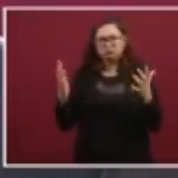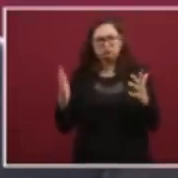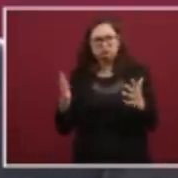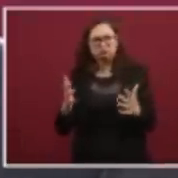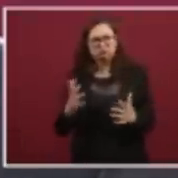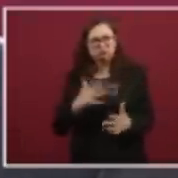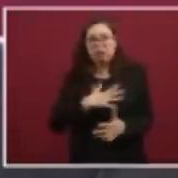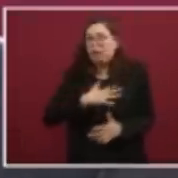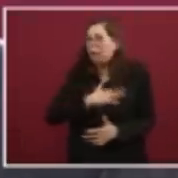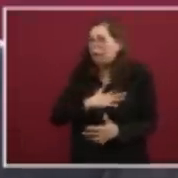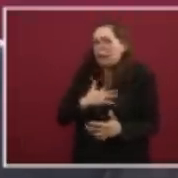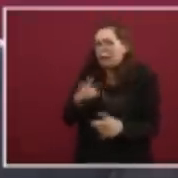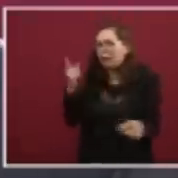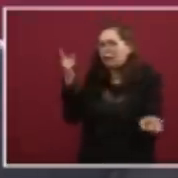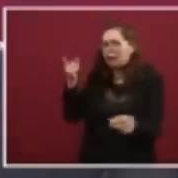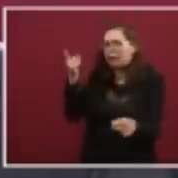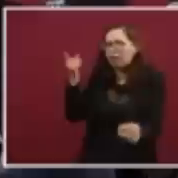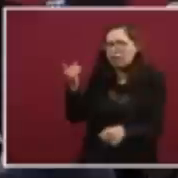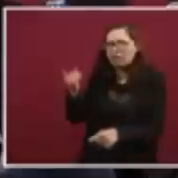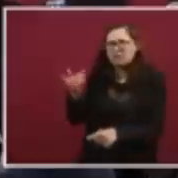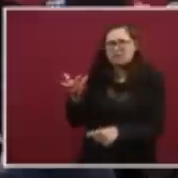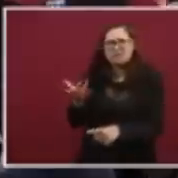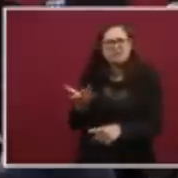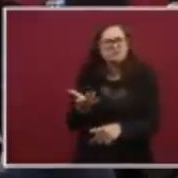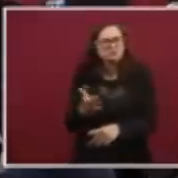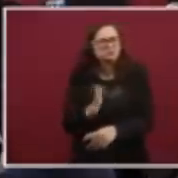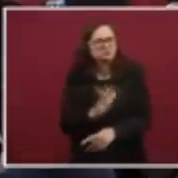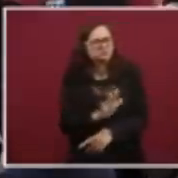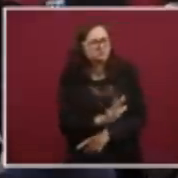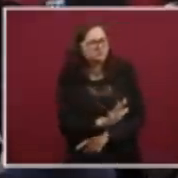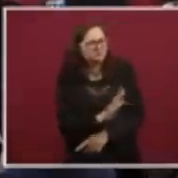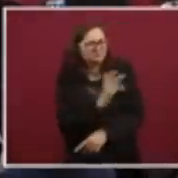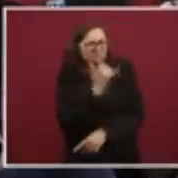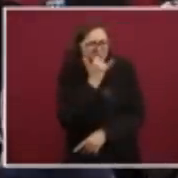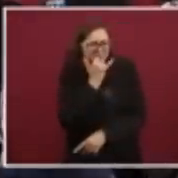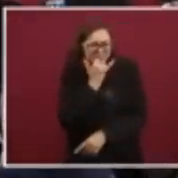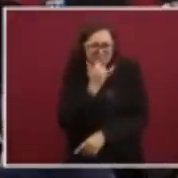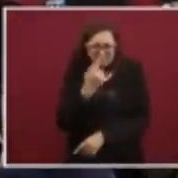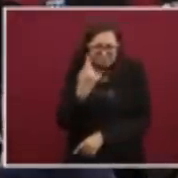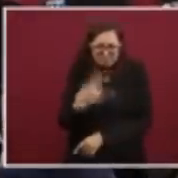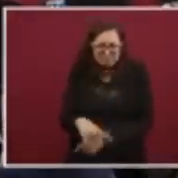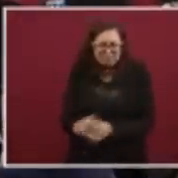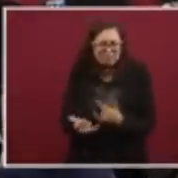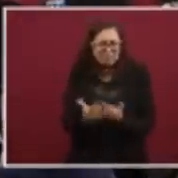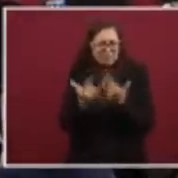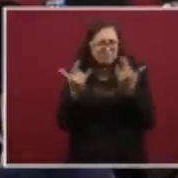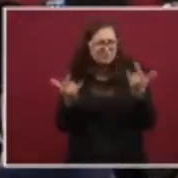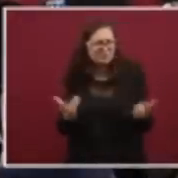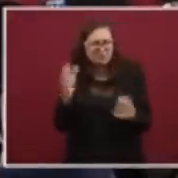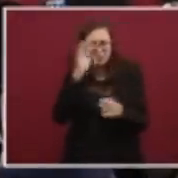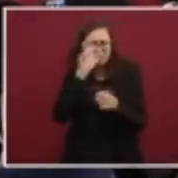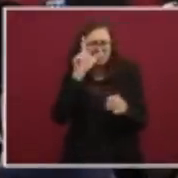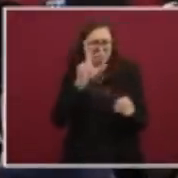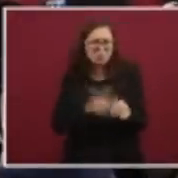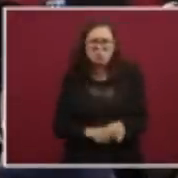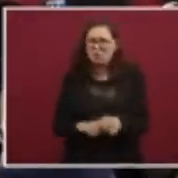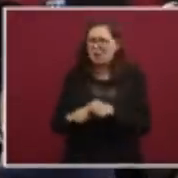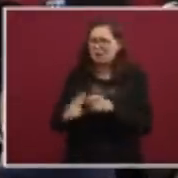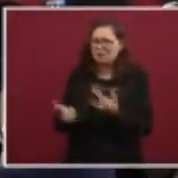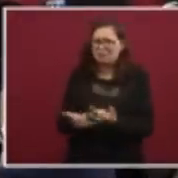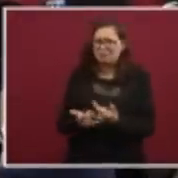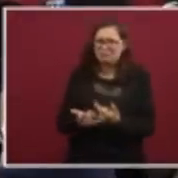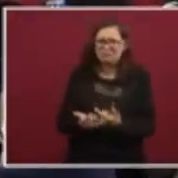pero pues son nuestras culturas, nosotros somos herederos de grandes